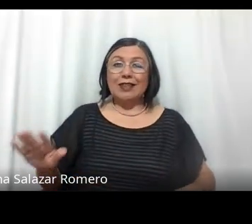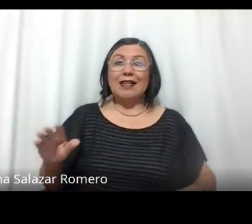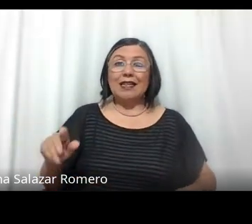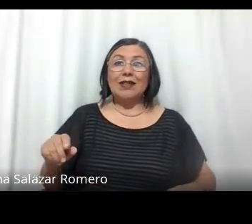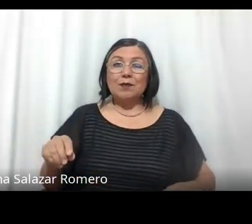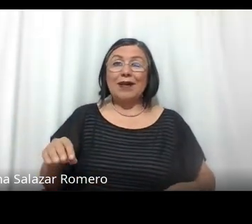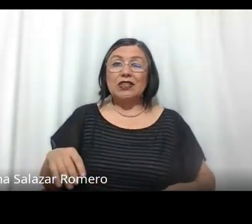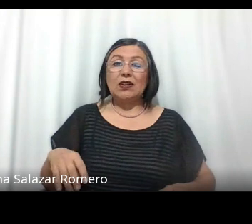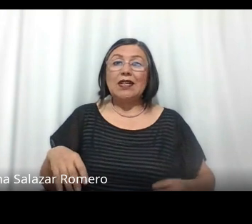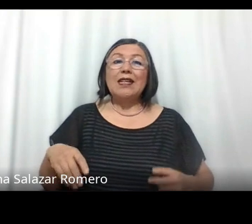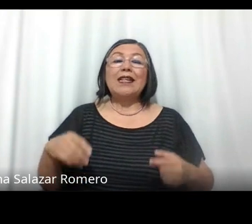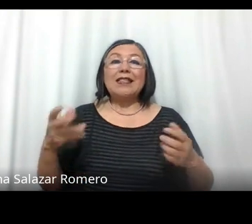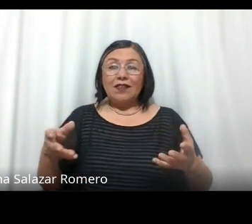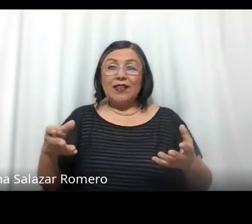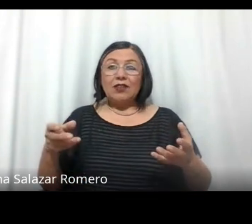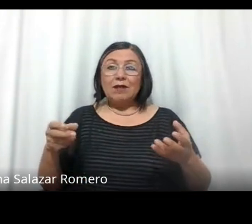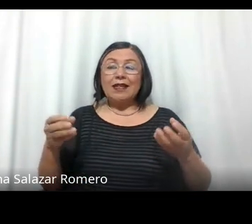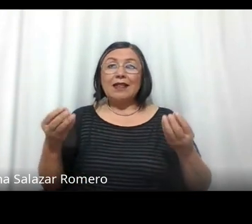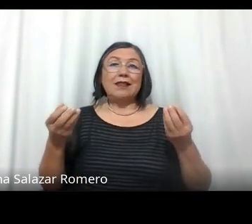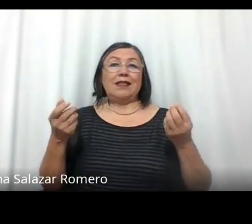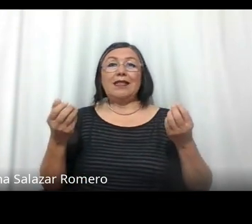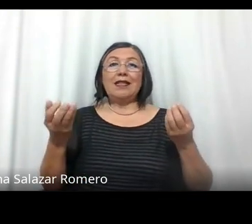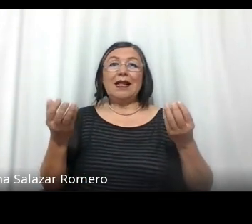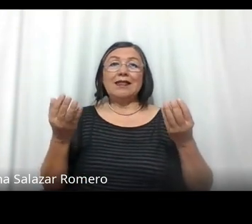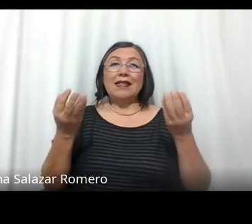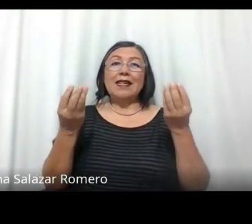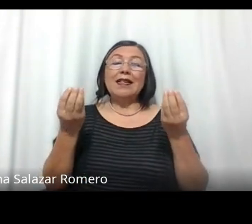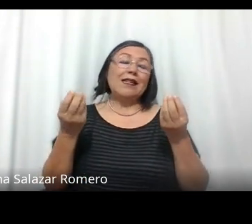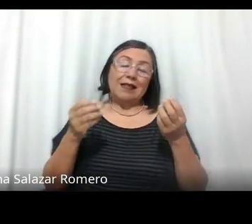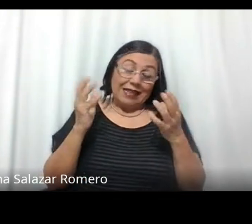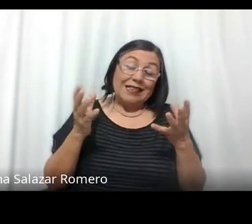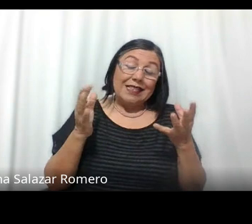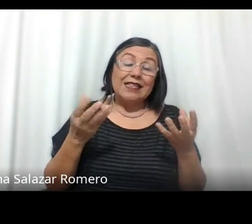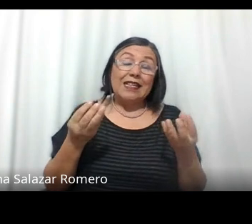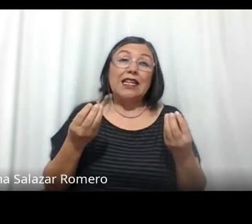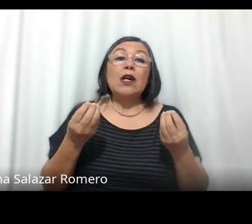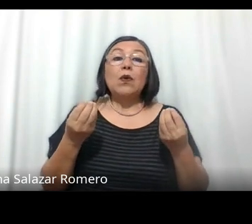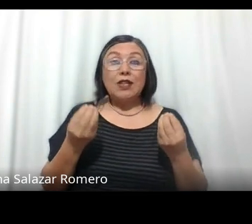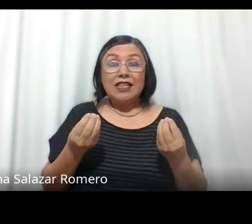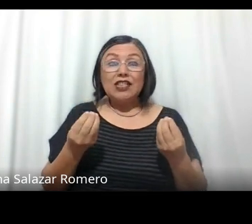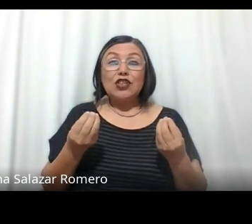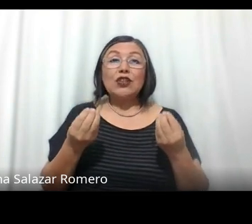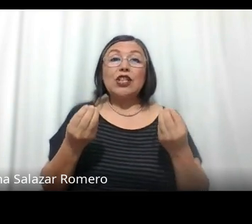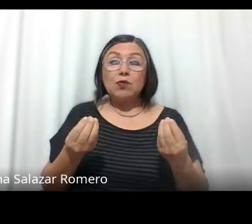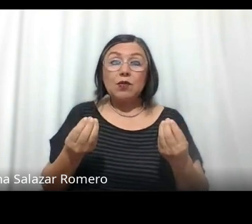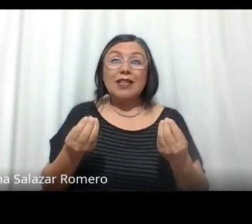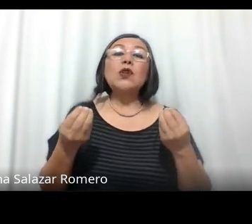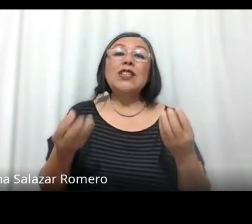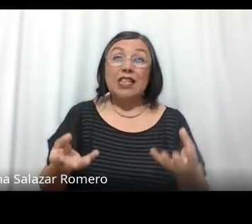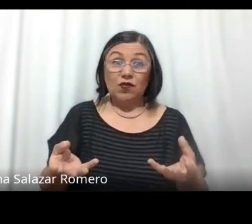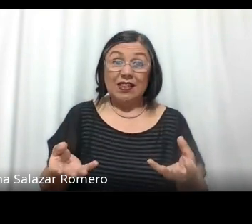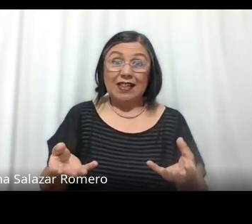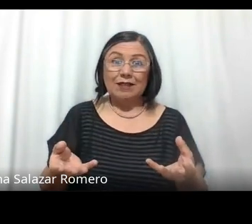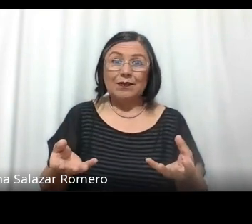uso que está dando al espacio. Identifico también si la seña, que la seña tiene un inicio, tiene un movimiento